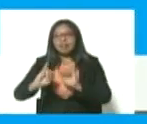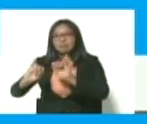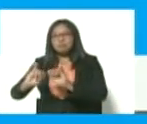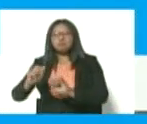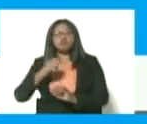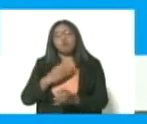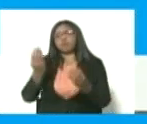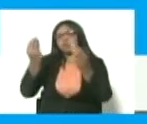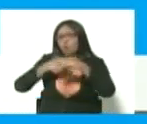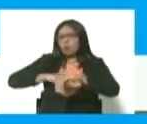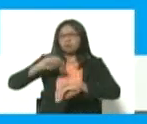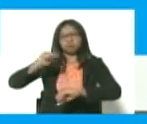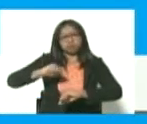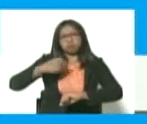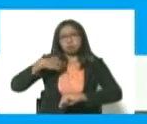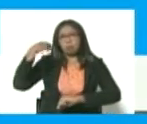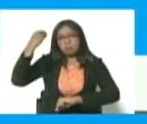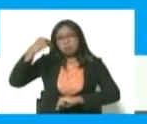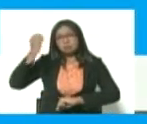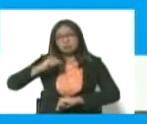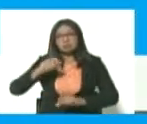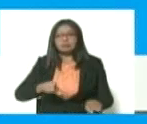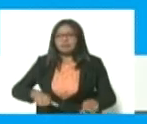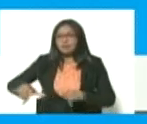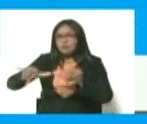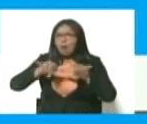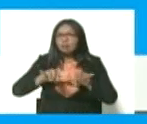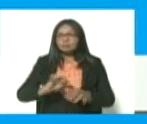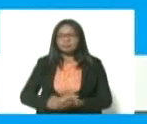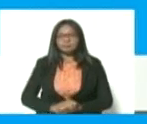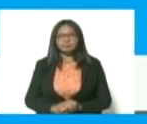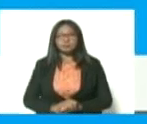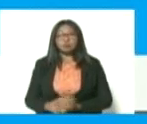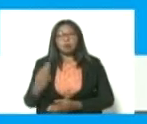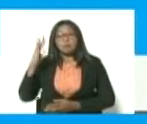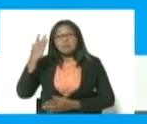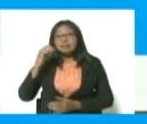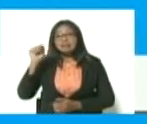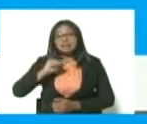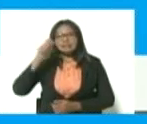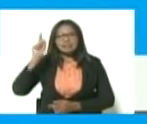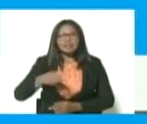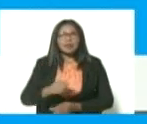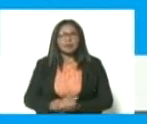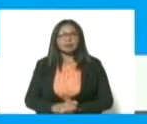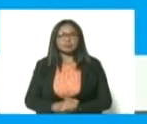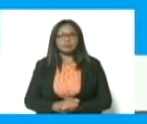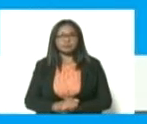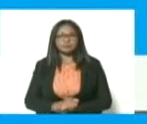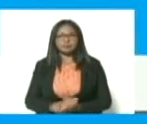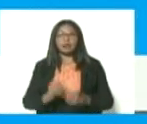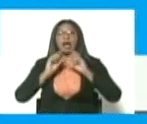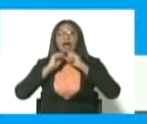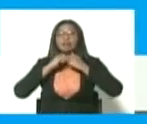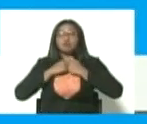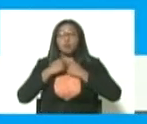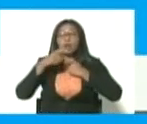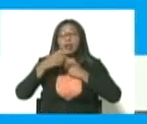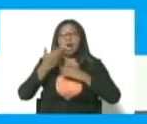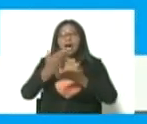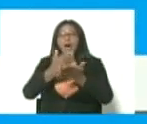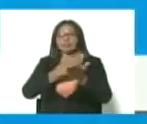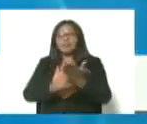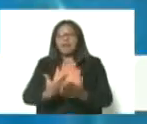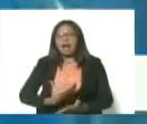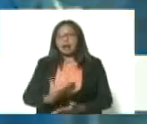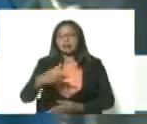Estoy totalmente de acuerdo que se haga unificada. Me parece muy bien, Aristóbulo. Aristóbulo fue alcalde